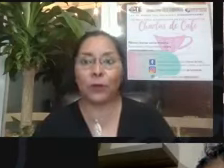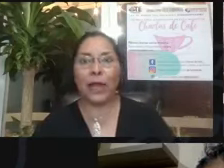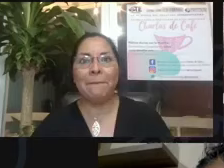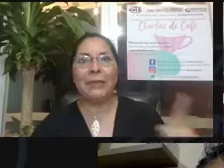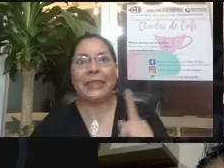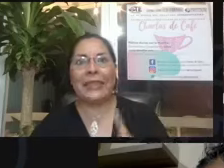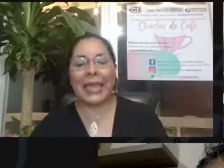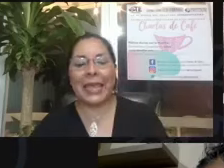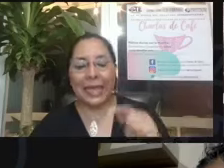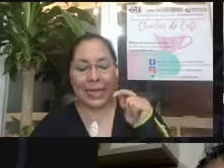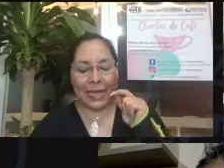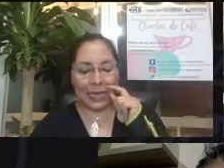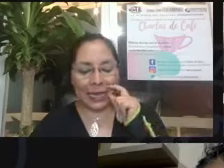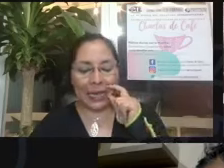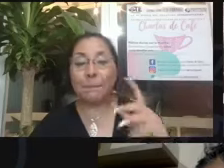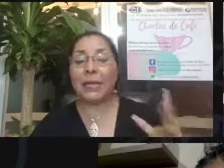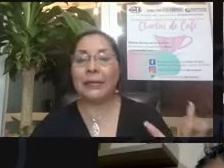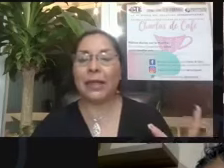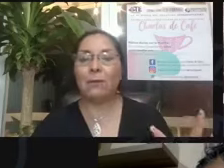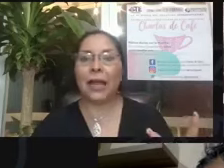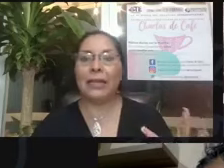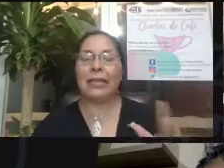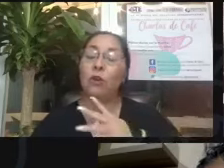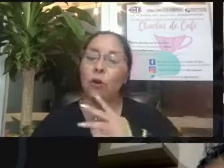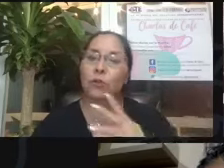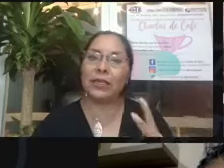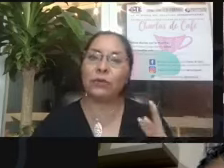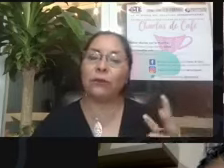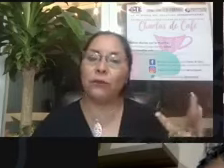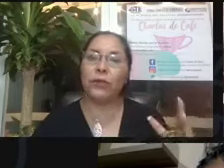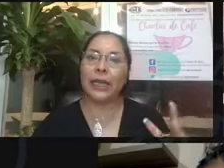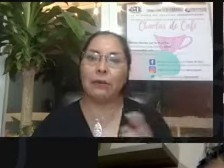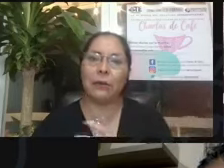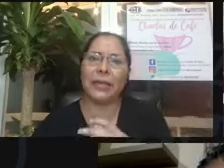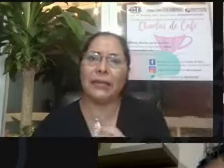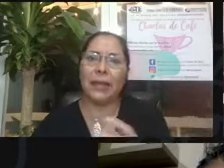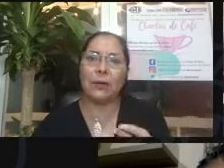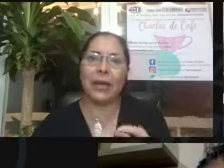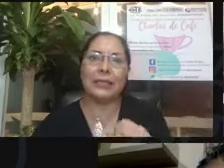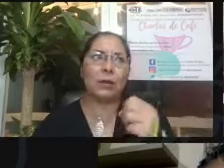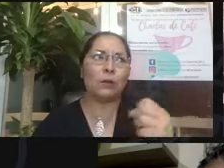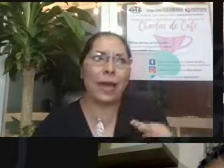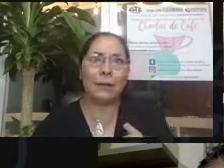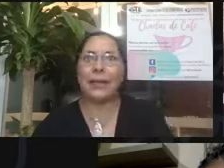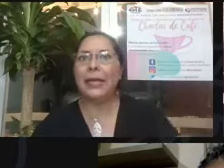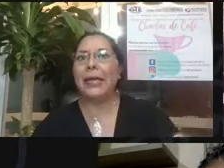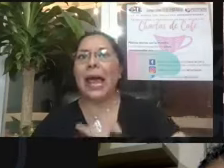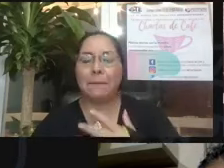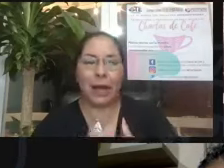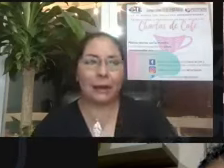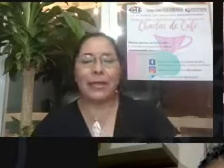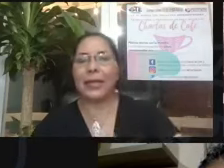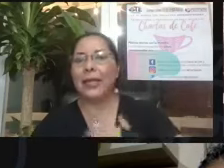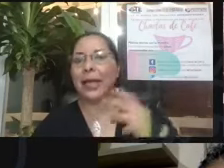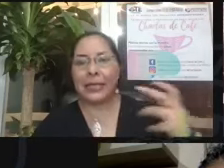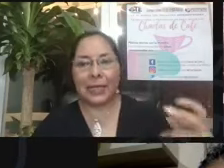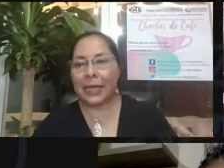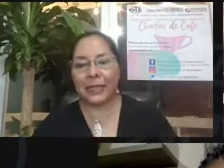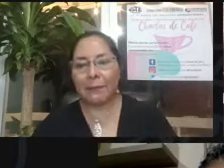hablando, doctora, de el ambiente laboral y cómo esto influye, un ambiente laboral saludable,